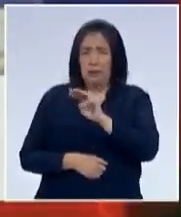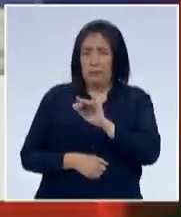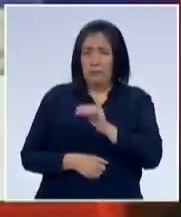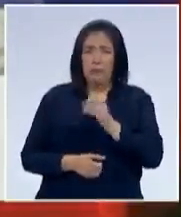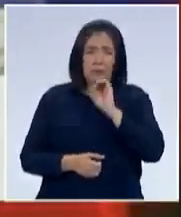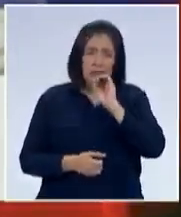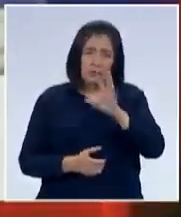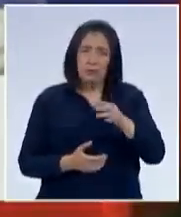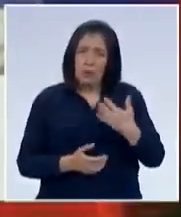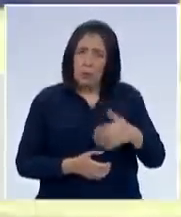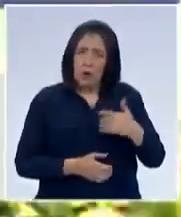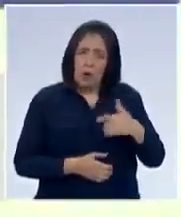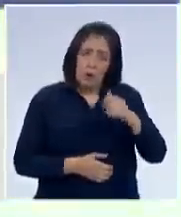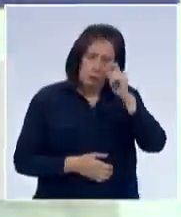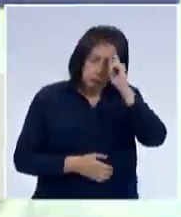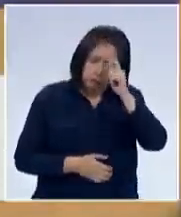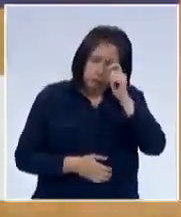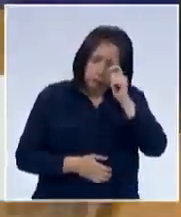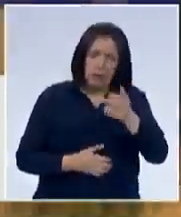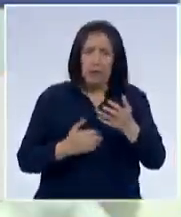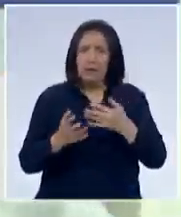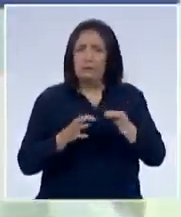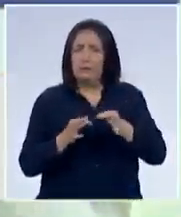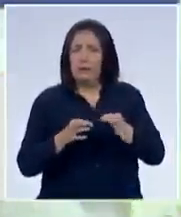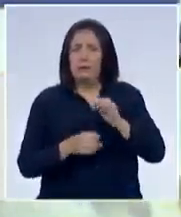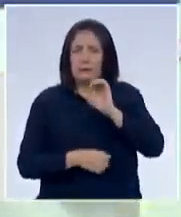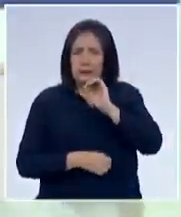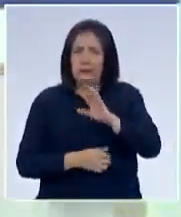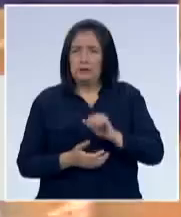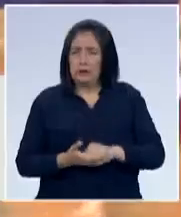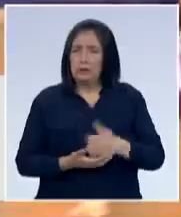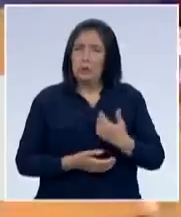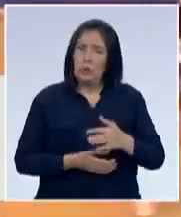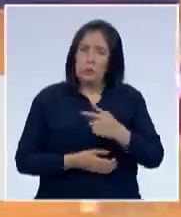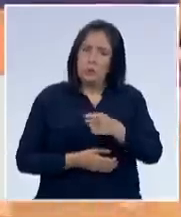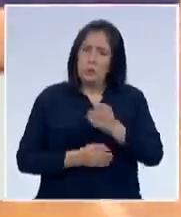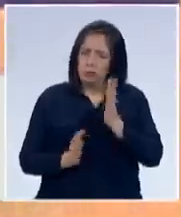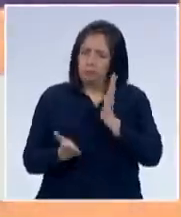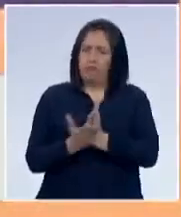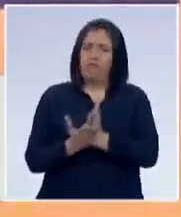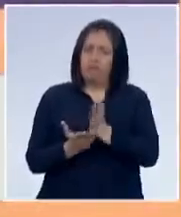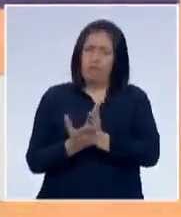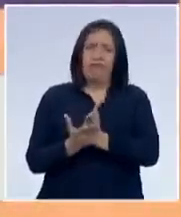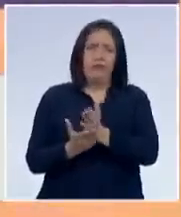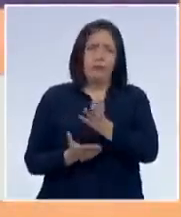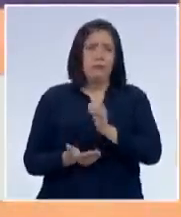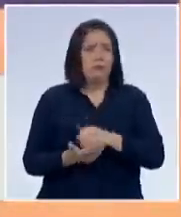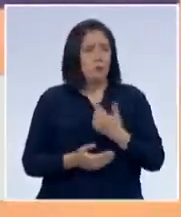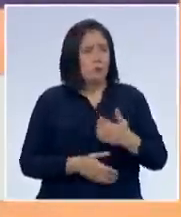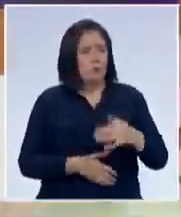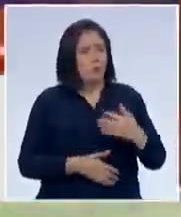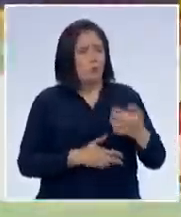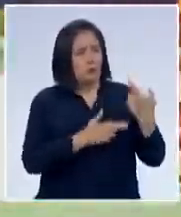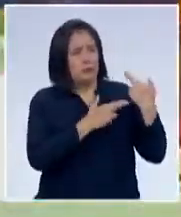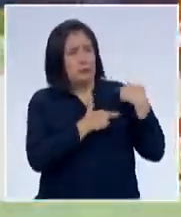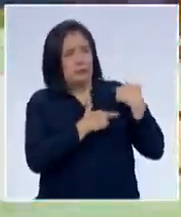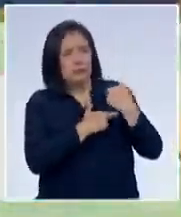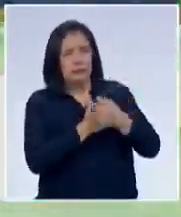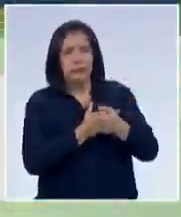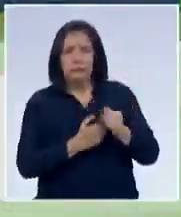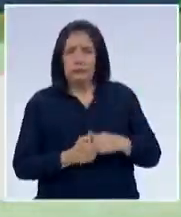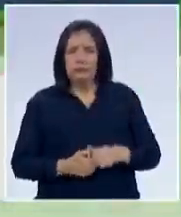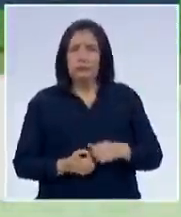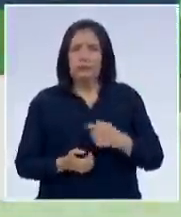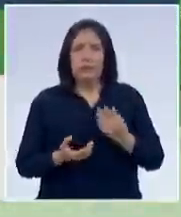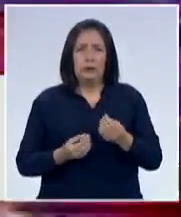una tremenda admiración. Señalaban y sobre todo destacaban la firmeza que tenía, la enorme responsabilidad con